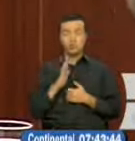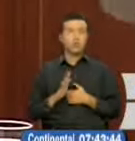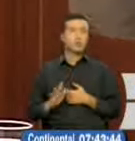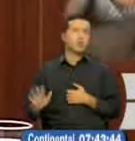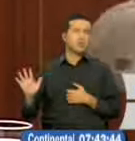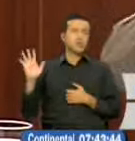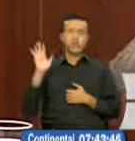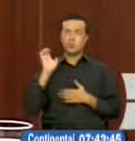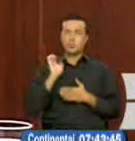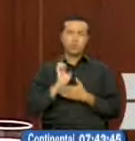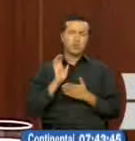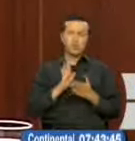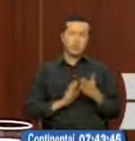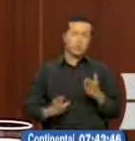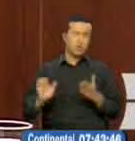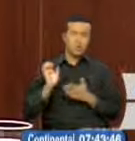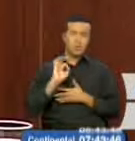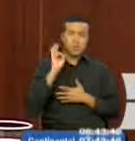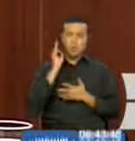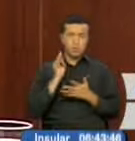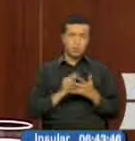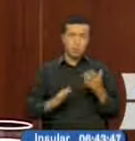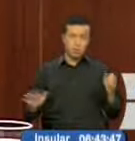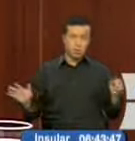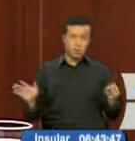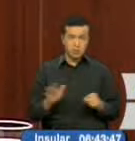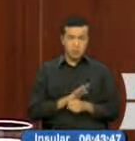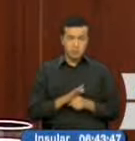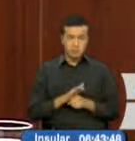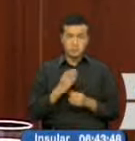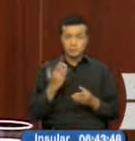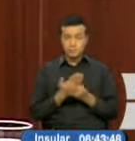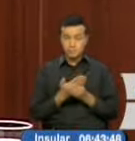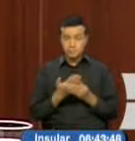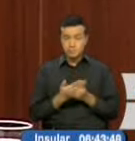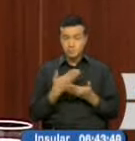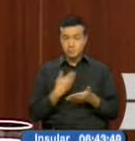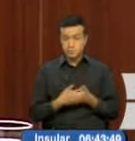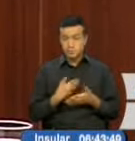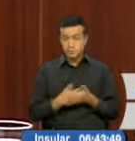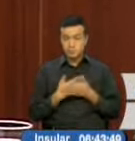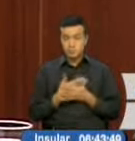el reconteo manual voto a voto de todo, los documentos habilitantes,